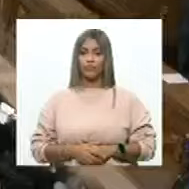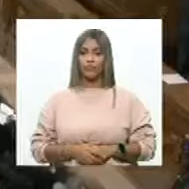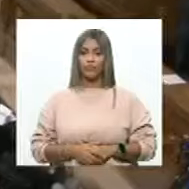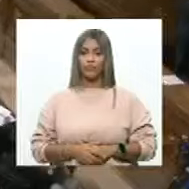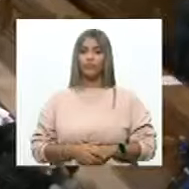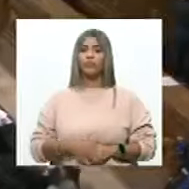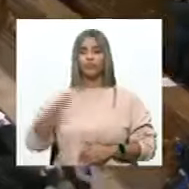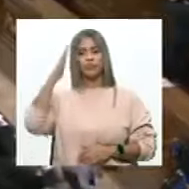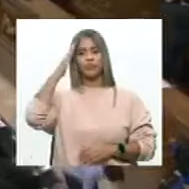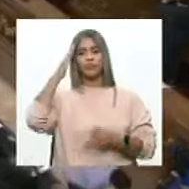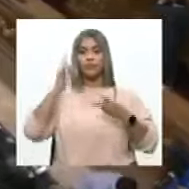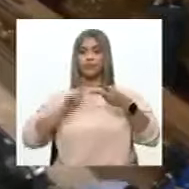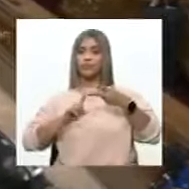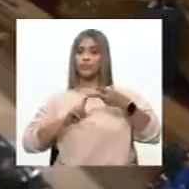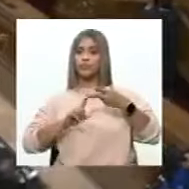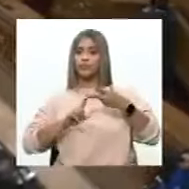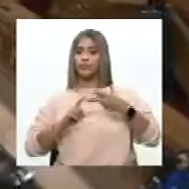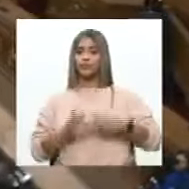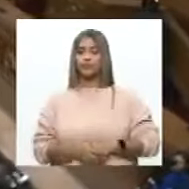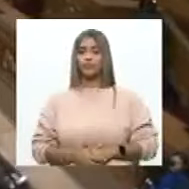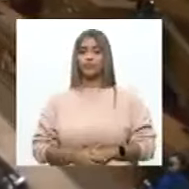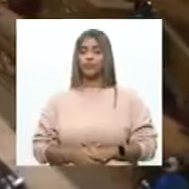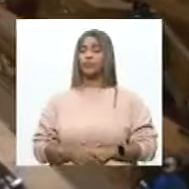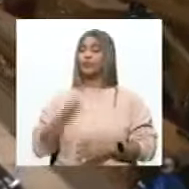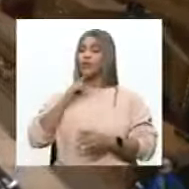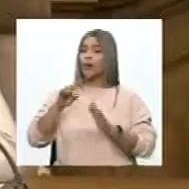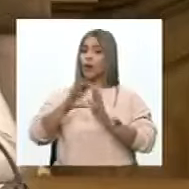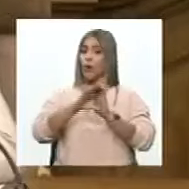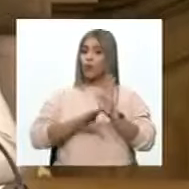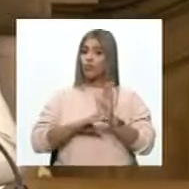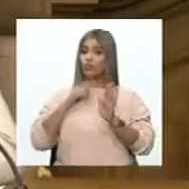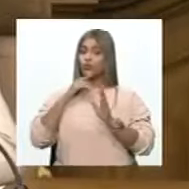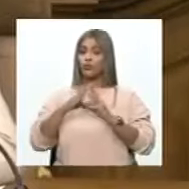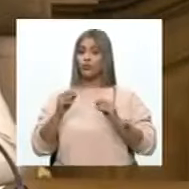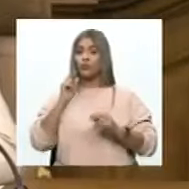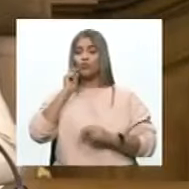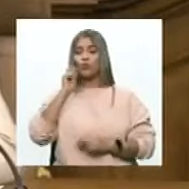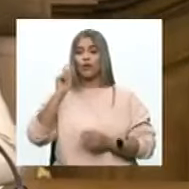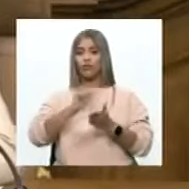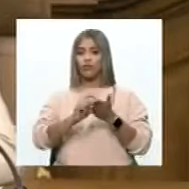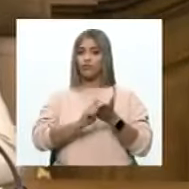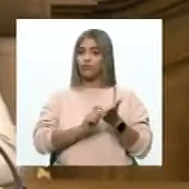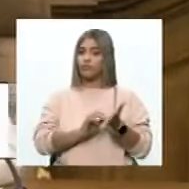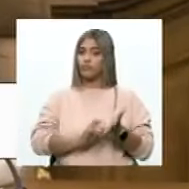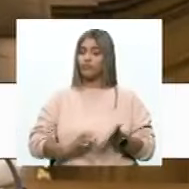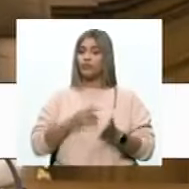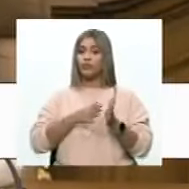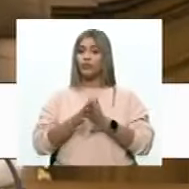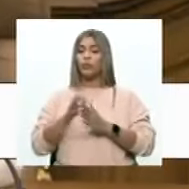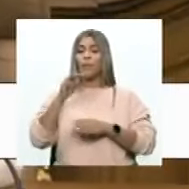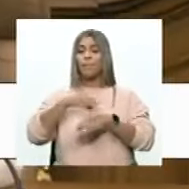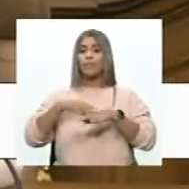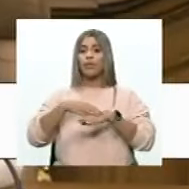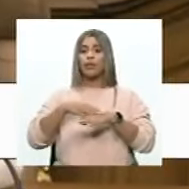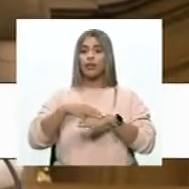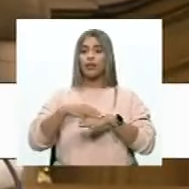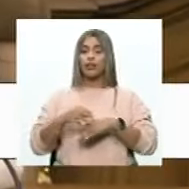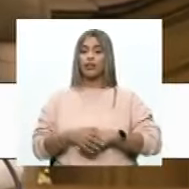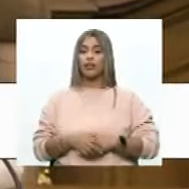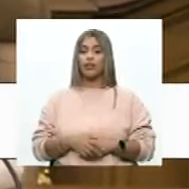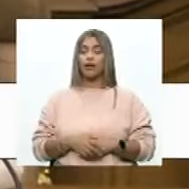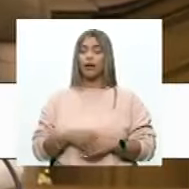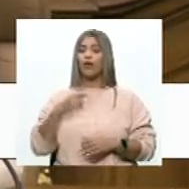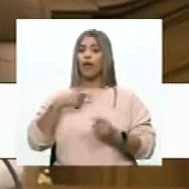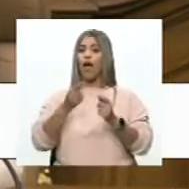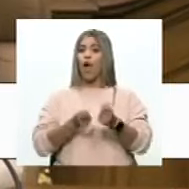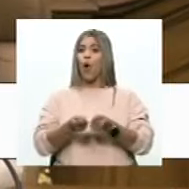En cuenta. Siguiente, secretaria. Comunicación suscrita por la ciudadana Anabel Pereira Fernández, ministra del Poder Popular de